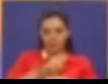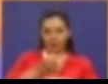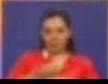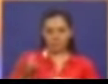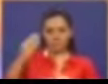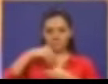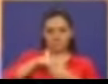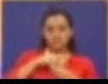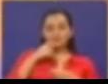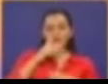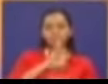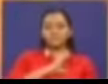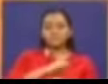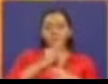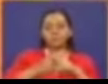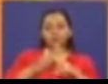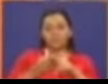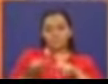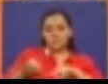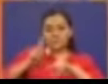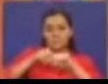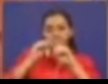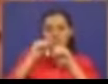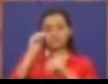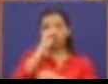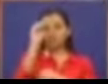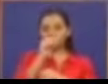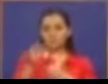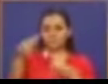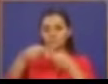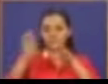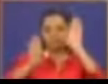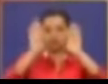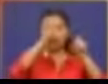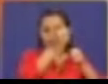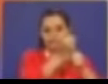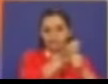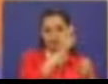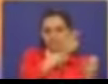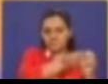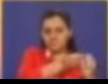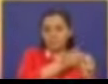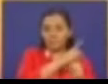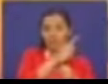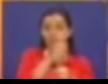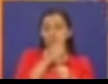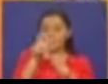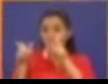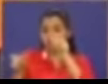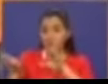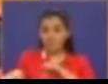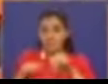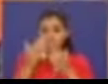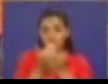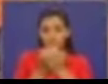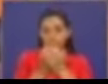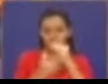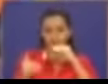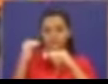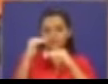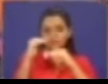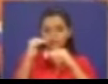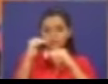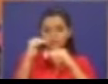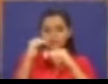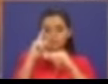Es lo que técnicamente se llama aumentado la tasa de participación. La población económicamente activa sobre la población en